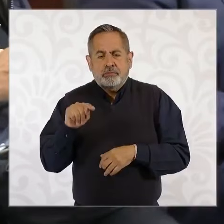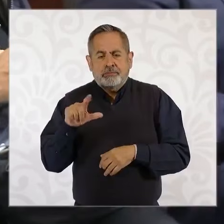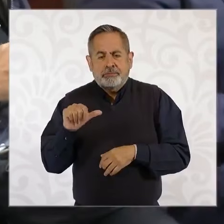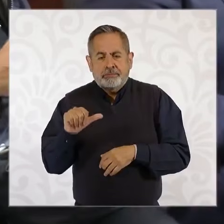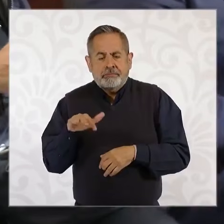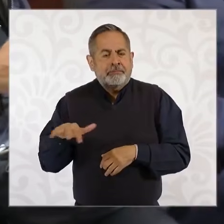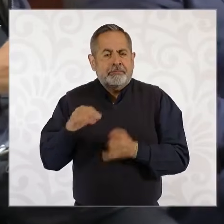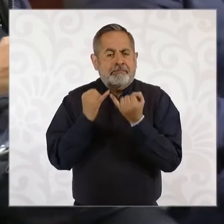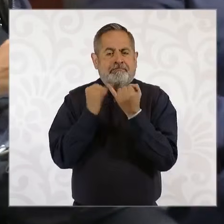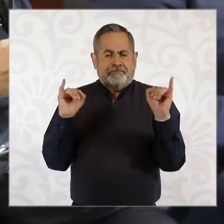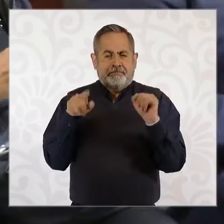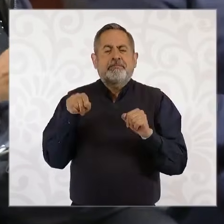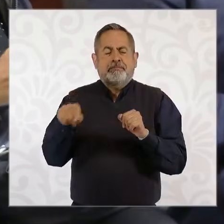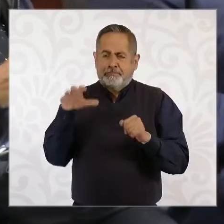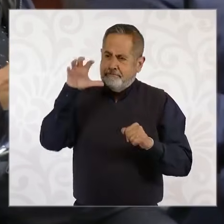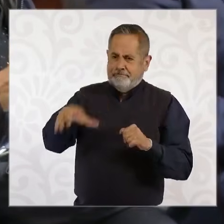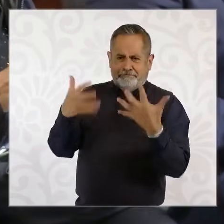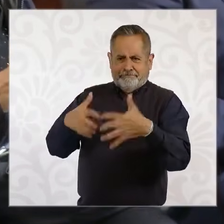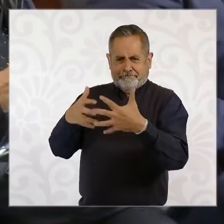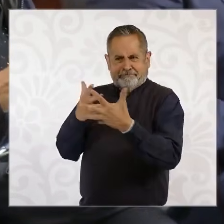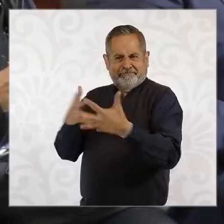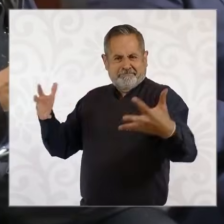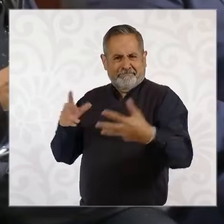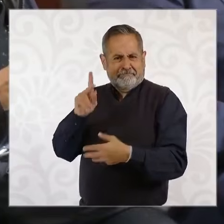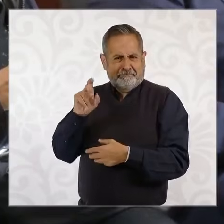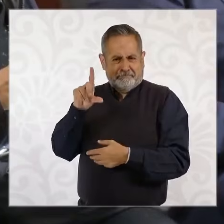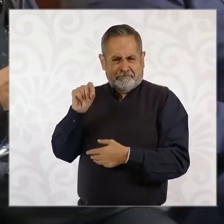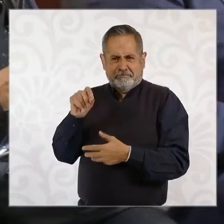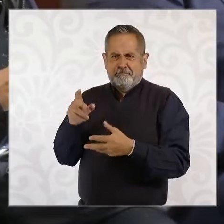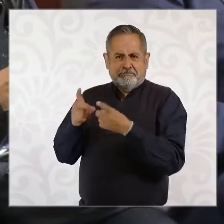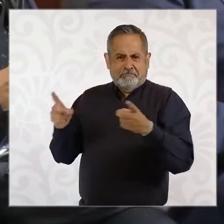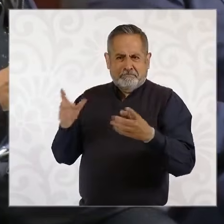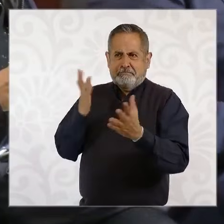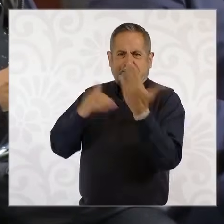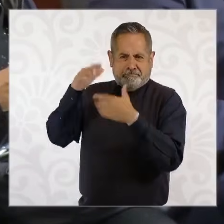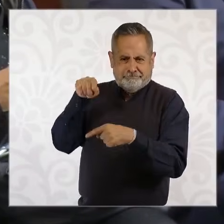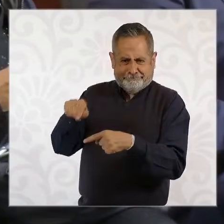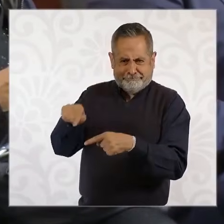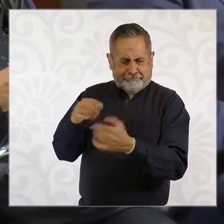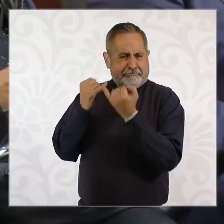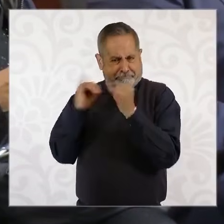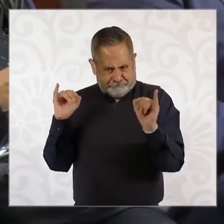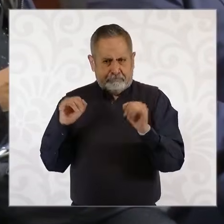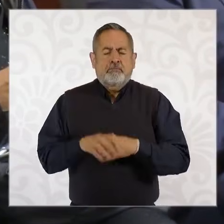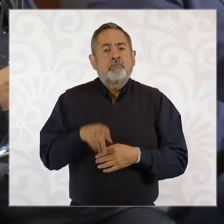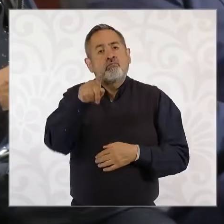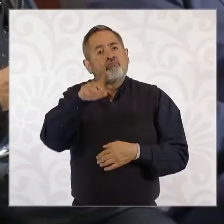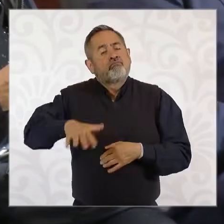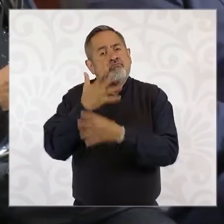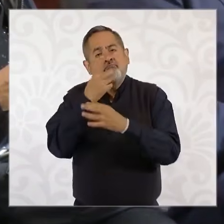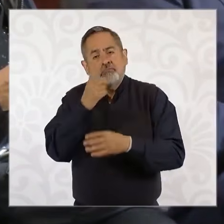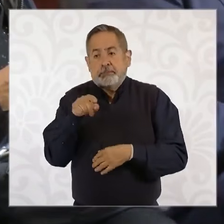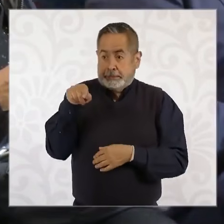este polo del desarrollo económico para el bienestar, y me llamó la atención que ahí comentaba que este polo tiene,